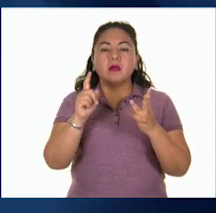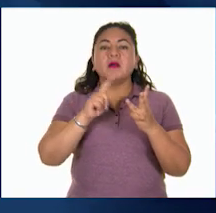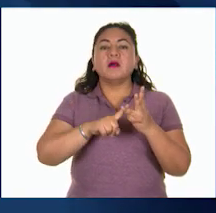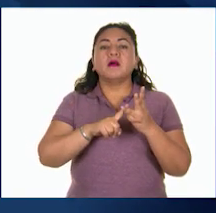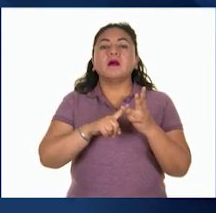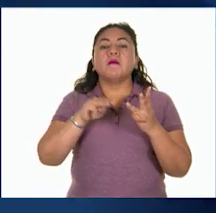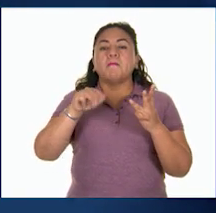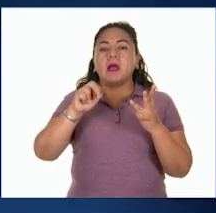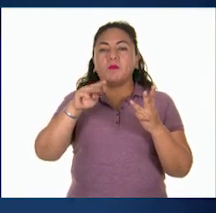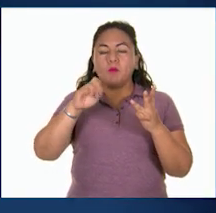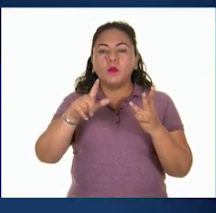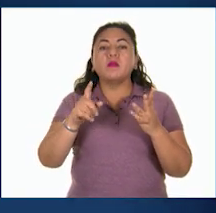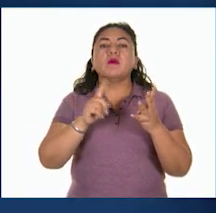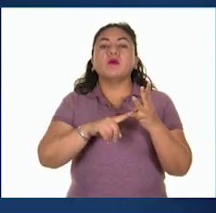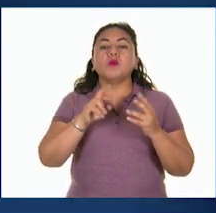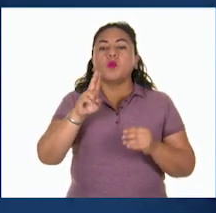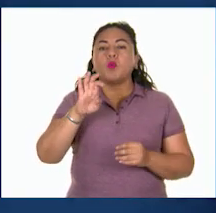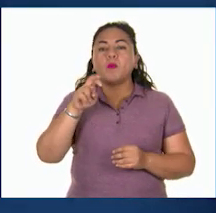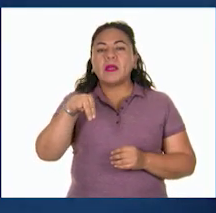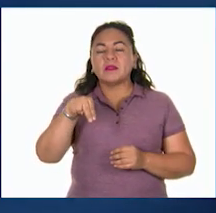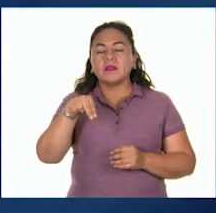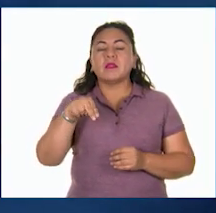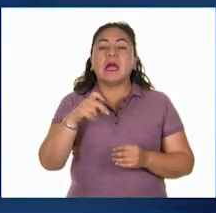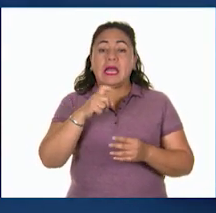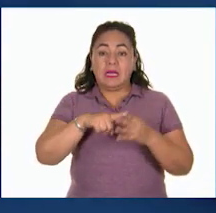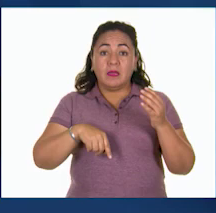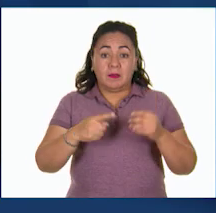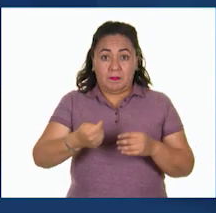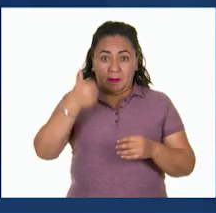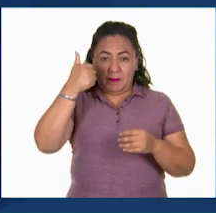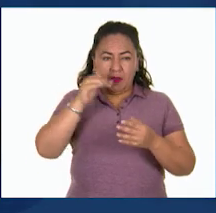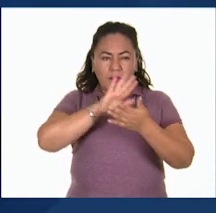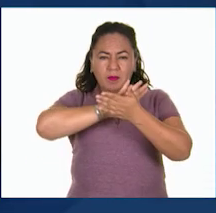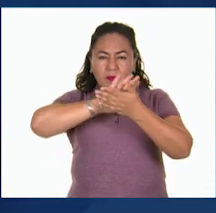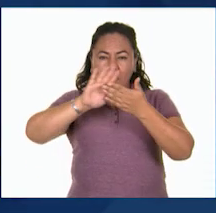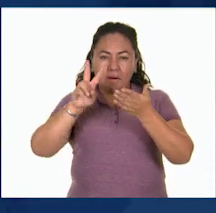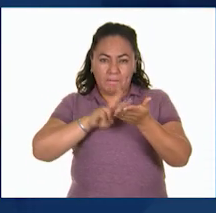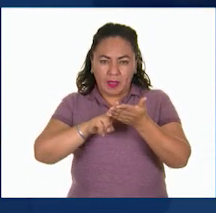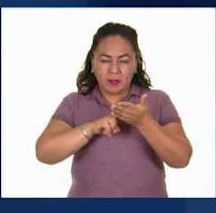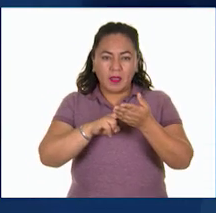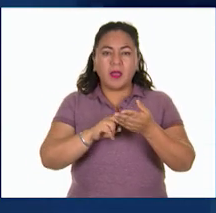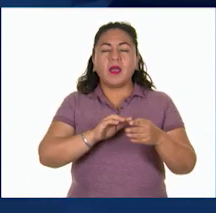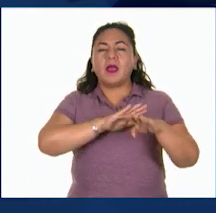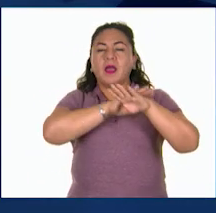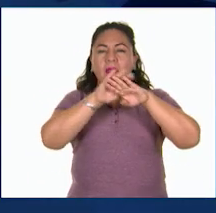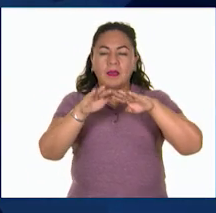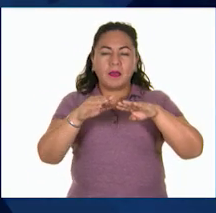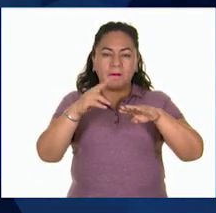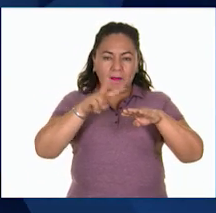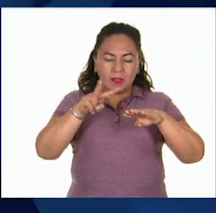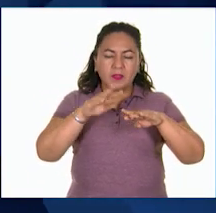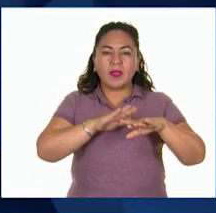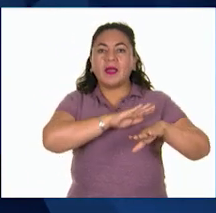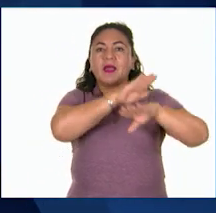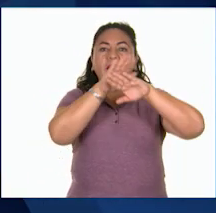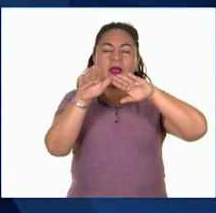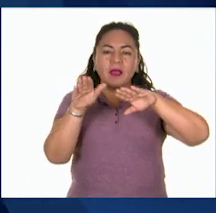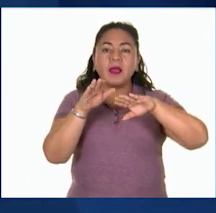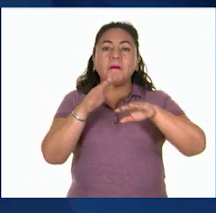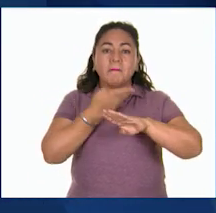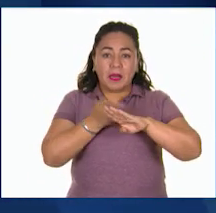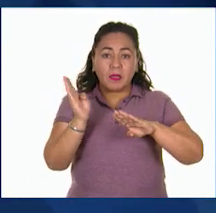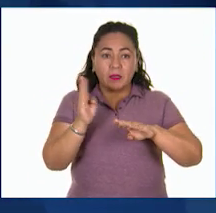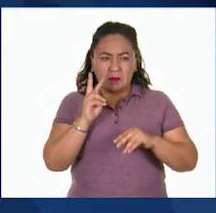llamado Mármol, y Rubens el Viejo. La primera capa era verde, la segunda verde, la tercera blanca. No